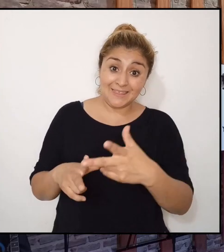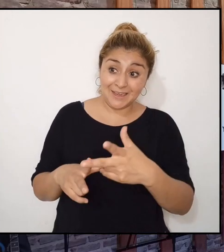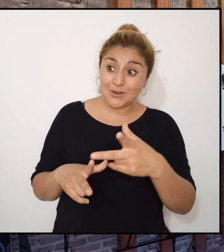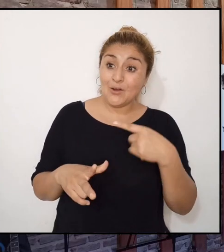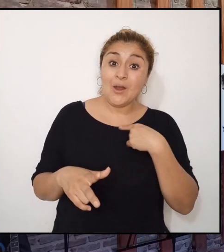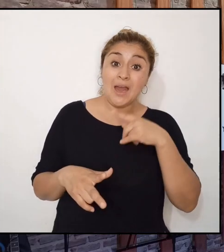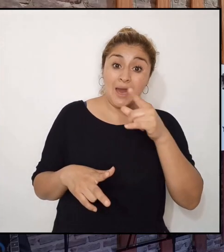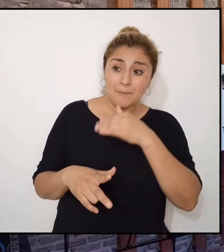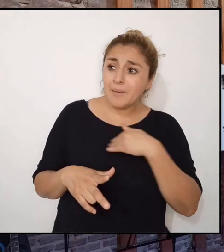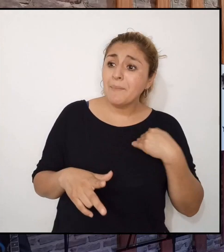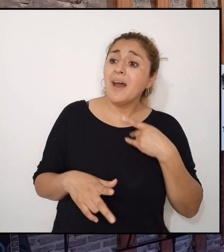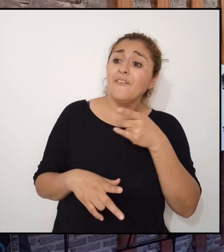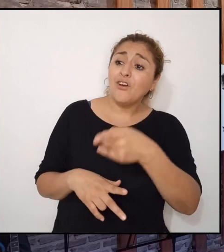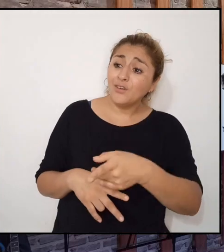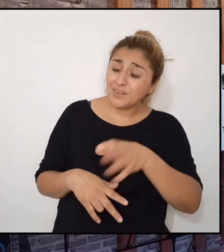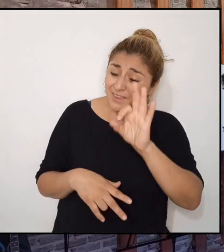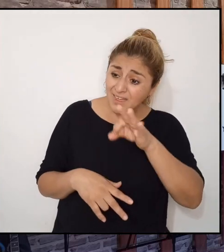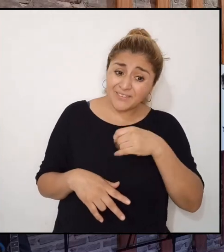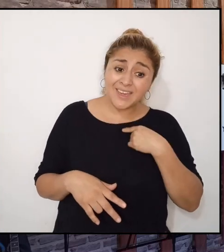estar en esto.